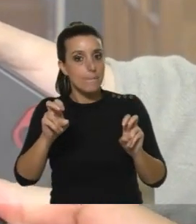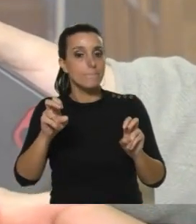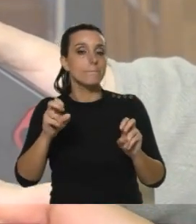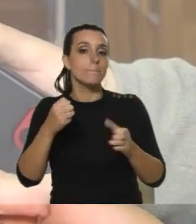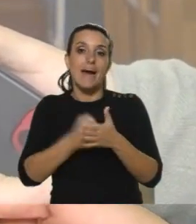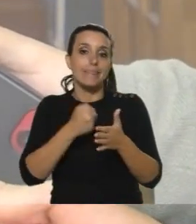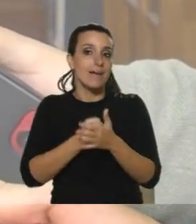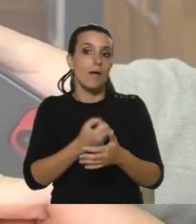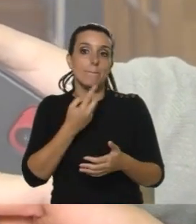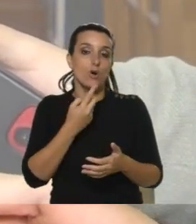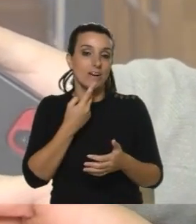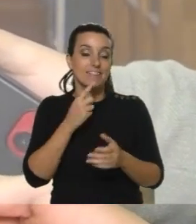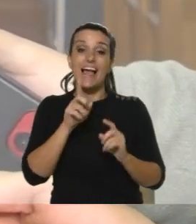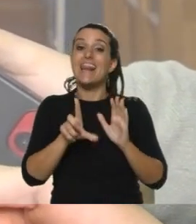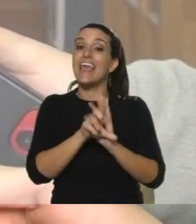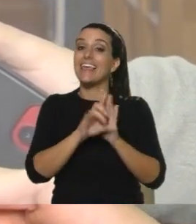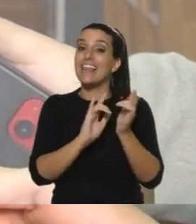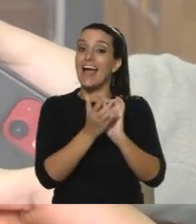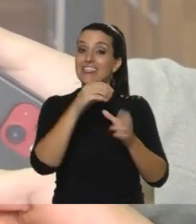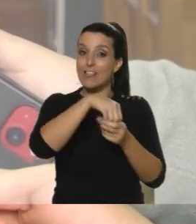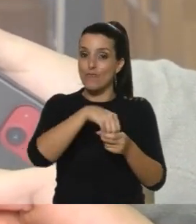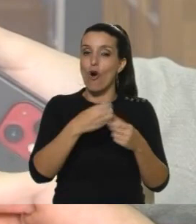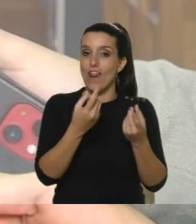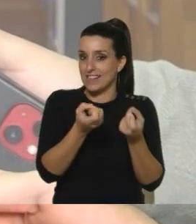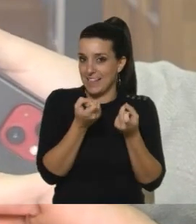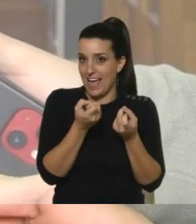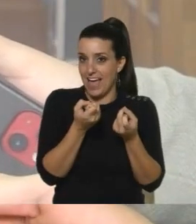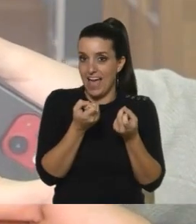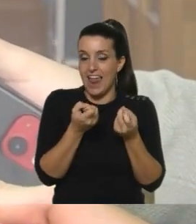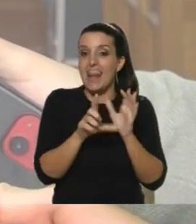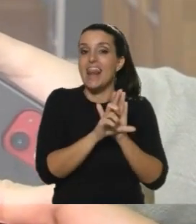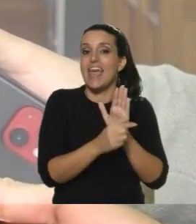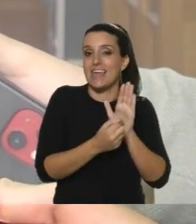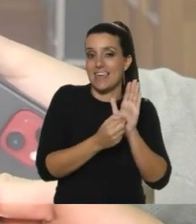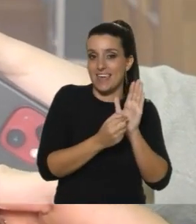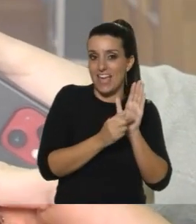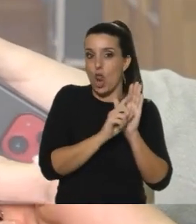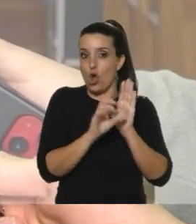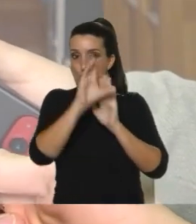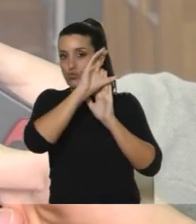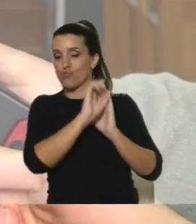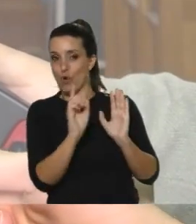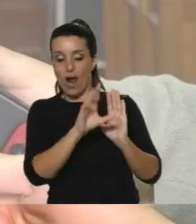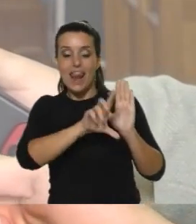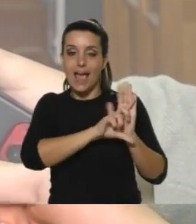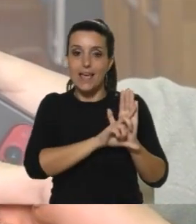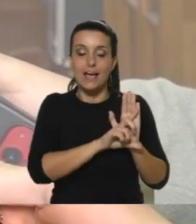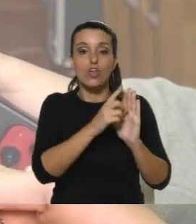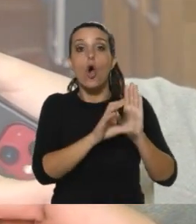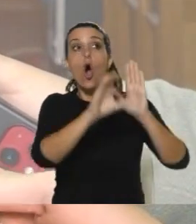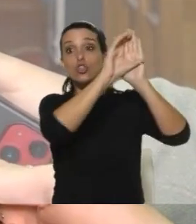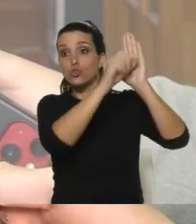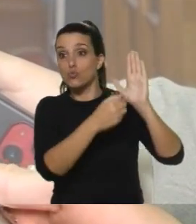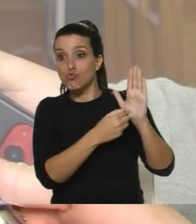política y de batalla legislativa son cosas que corresponden a la ley y bueno y creemos que la constitución